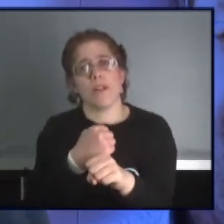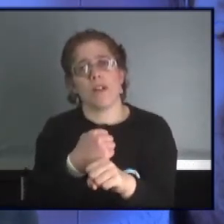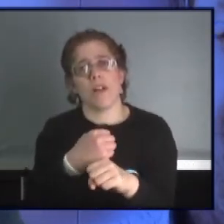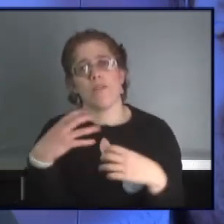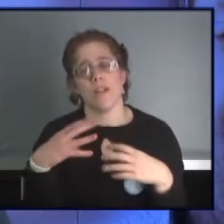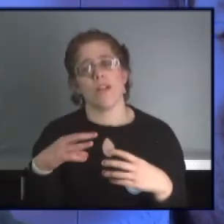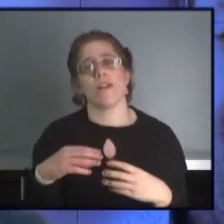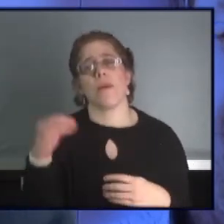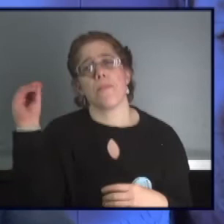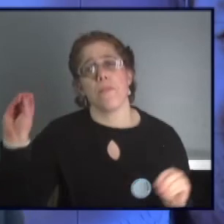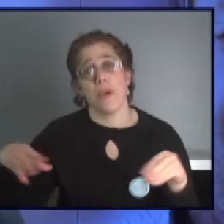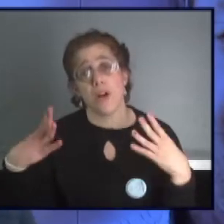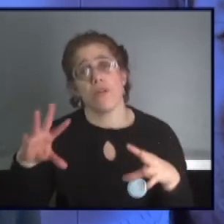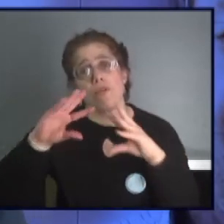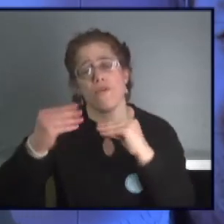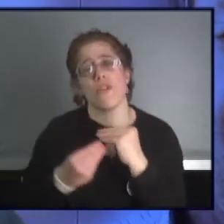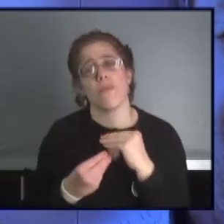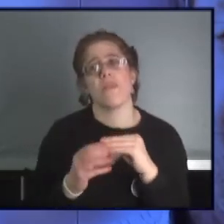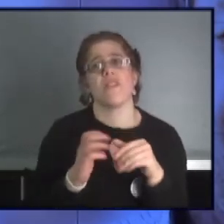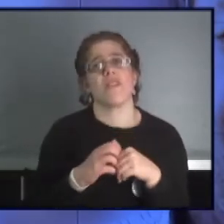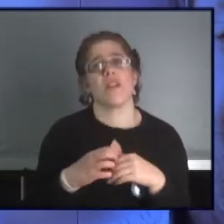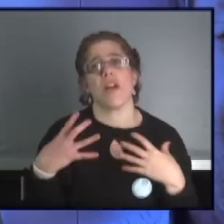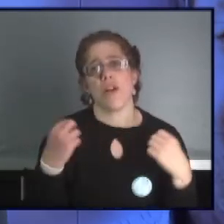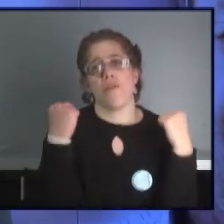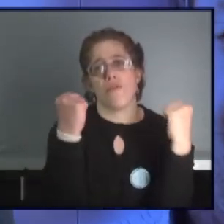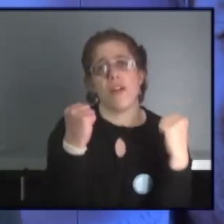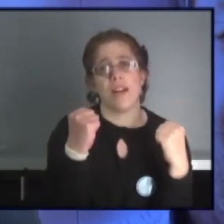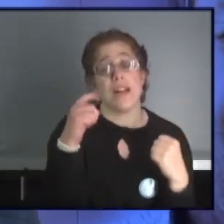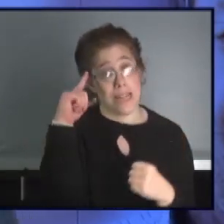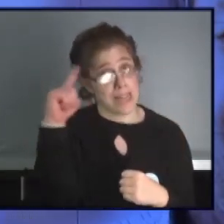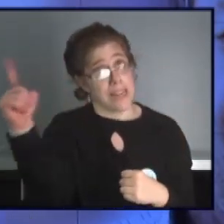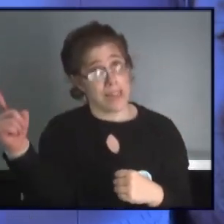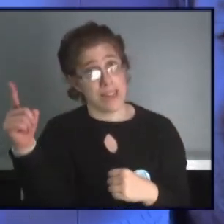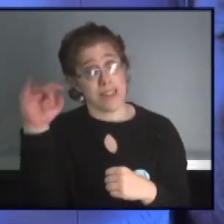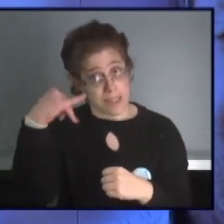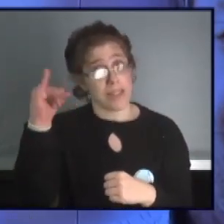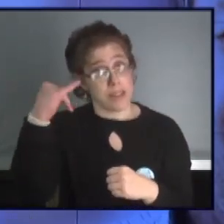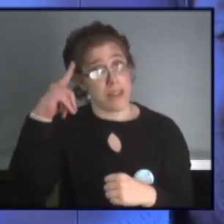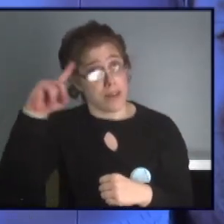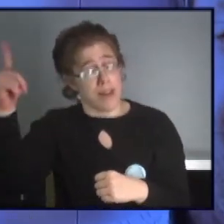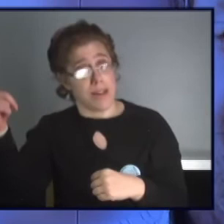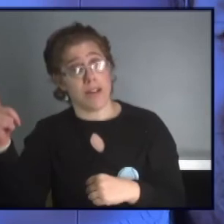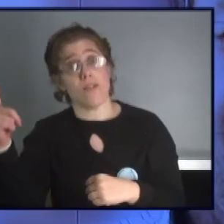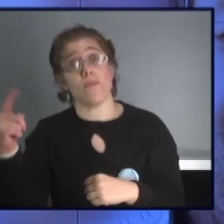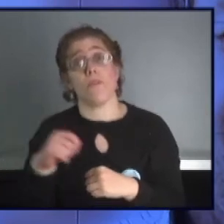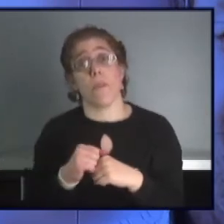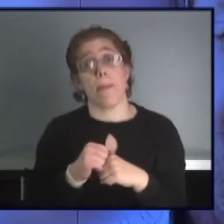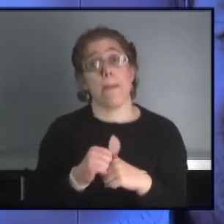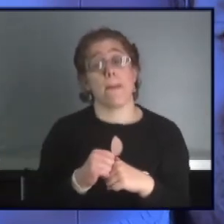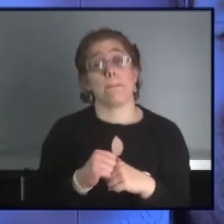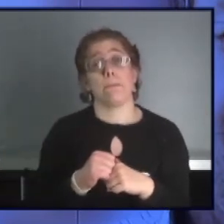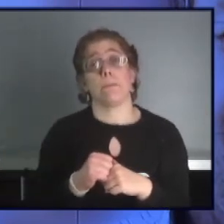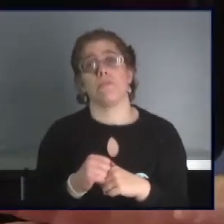manera puso todo el esfuerzo como les creo realmente que hicieron todo el esfuerzo para que salga ese código de ordenamiento urbano